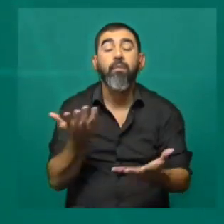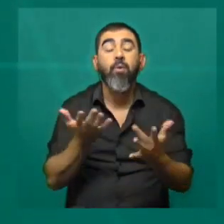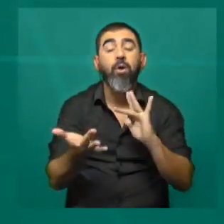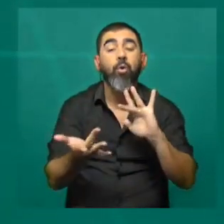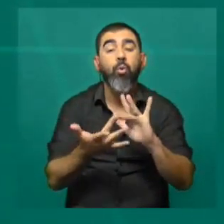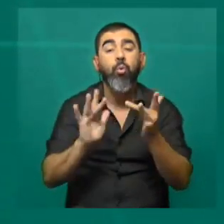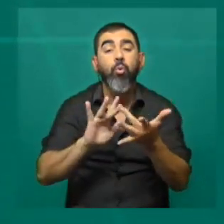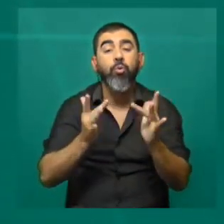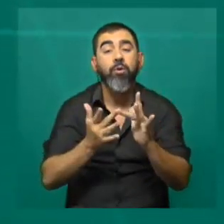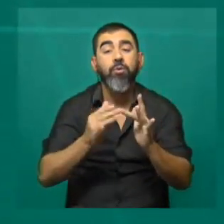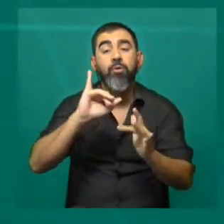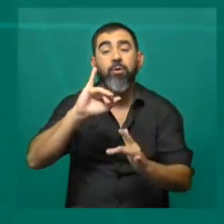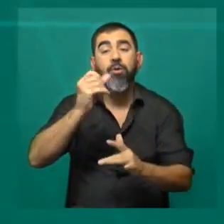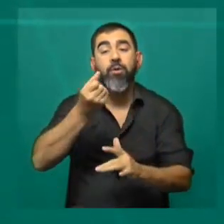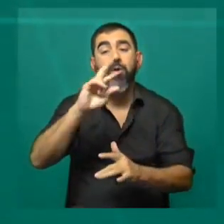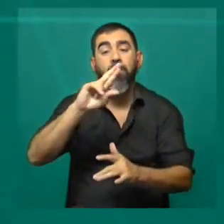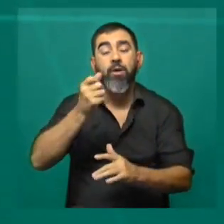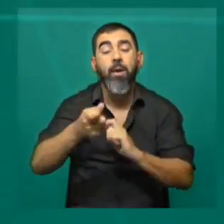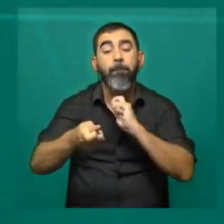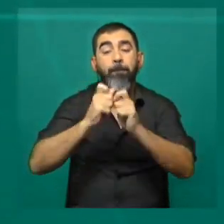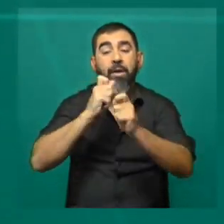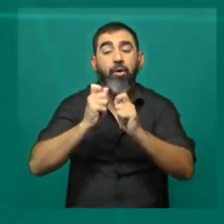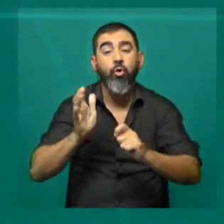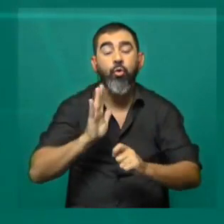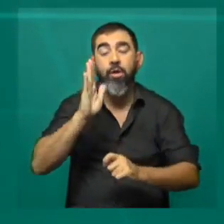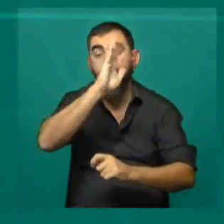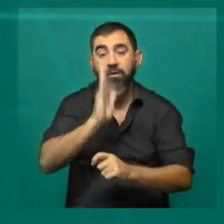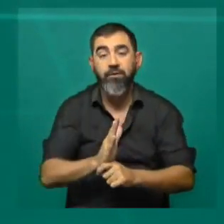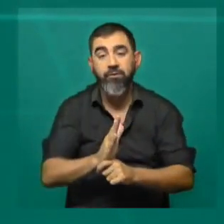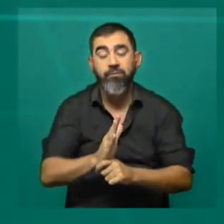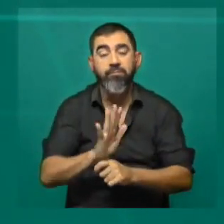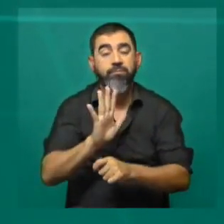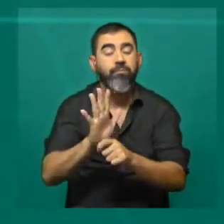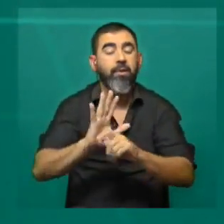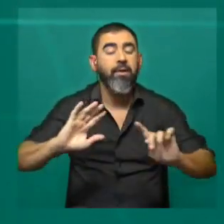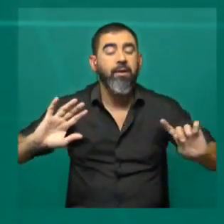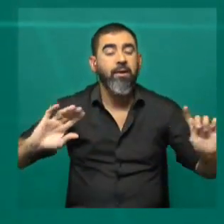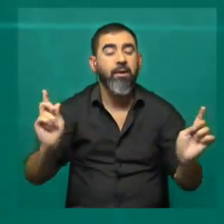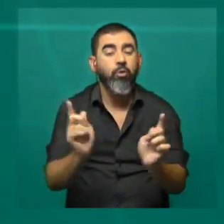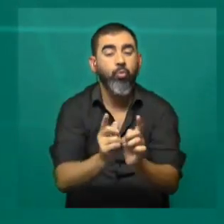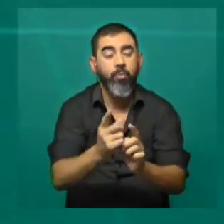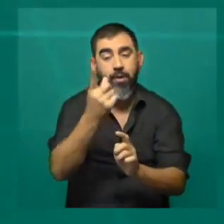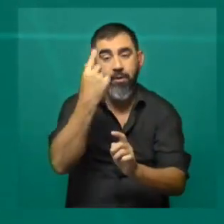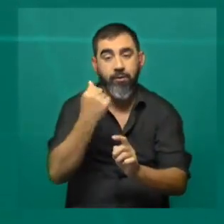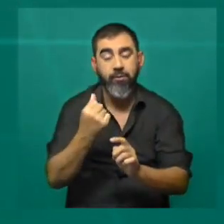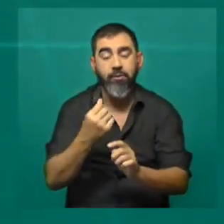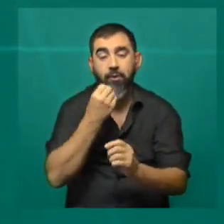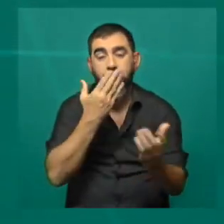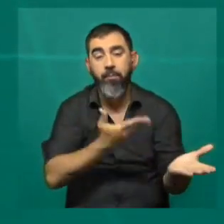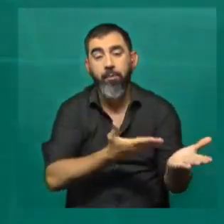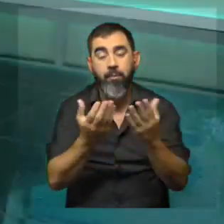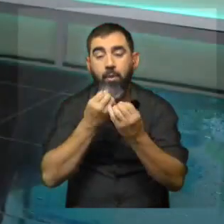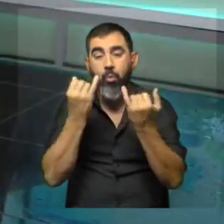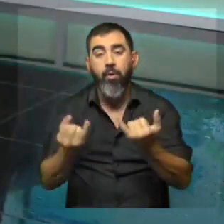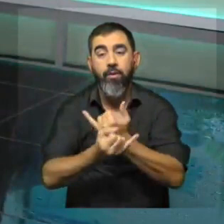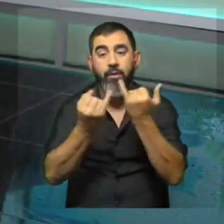con yara Vidal que ese periodista brasileña bueno para ser un poco un resumen de lo que ocurrió ayer y ahora qué tal bienvenida Buenos